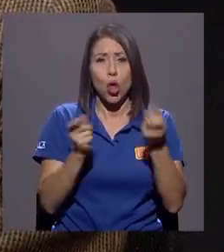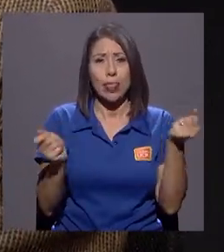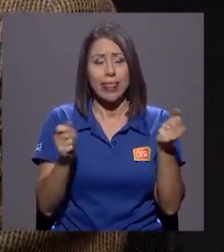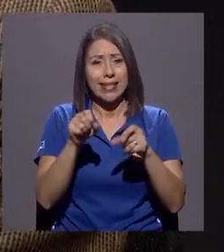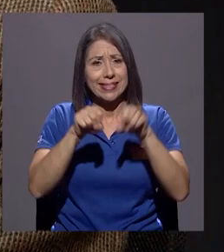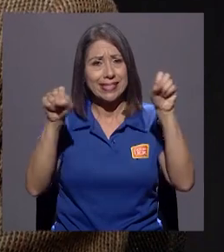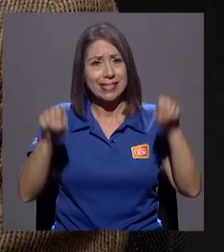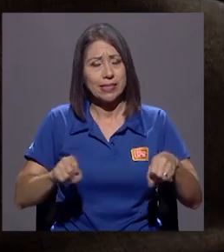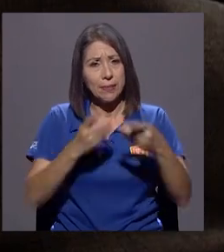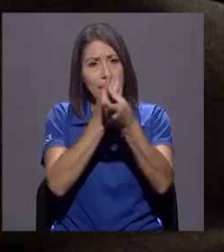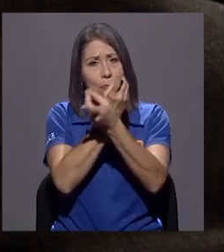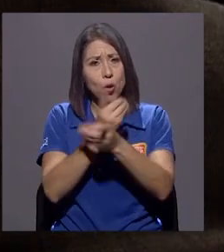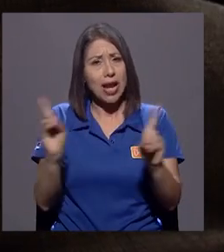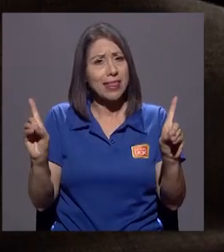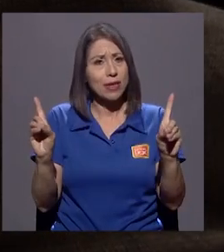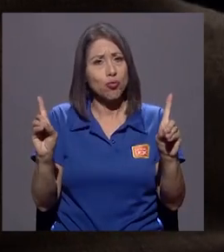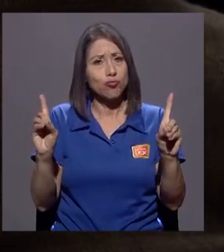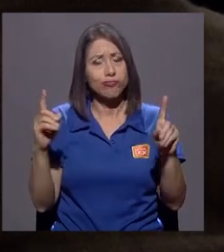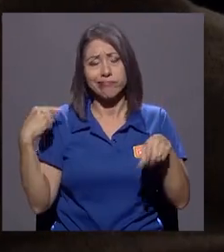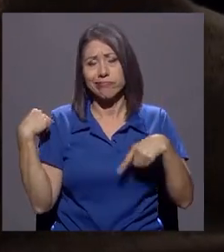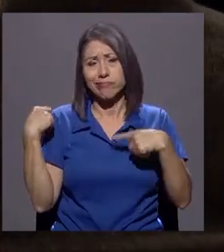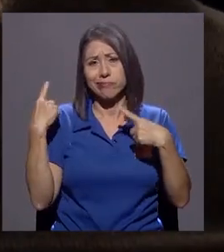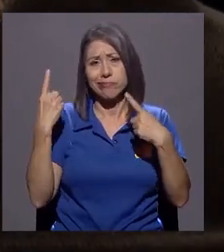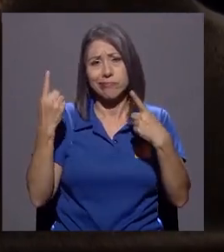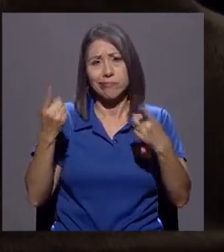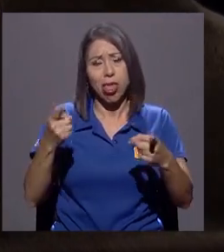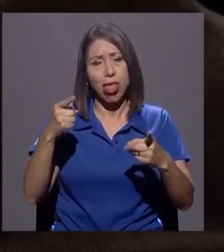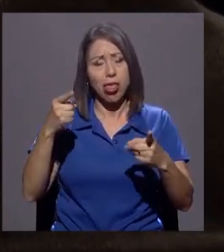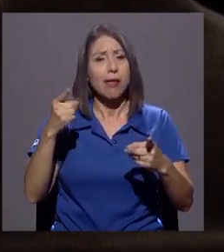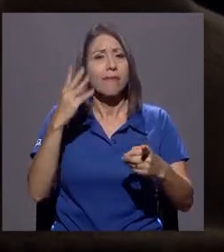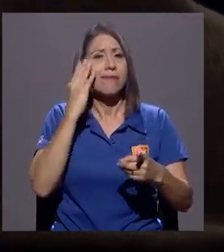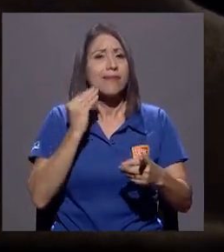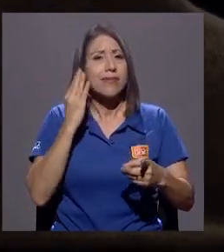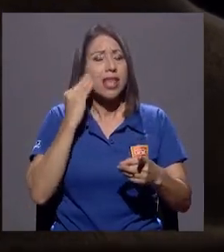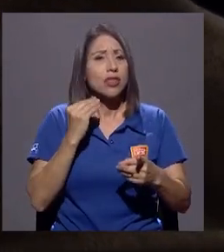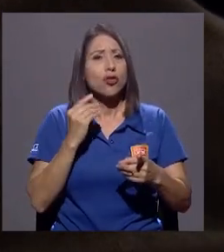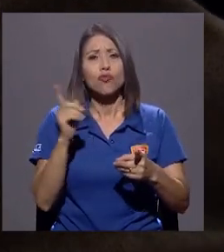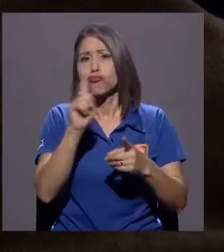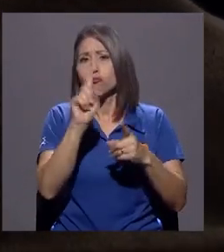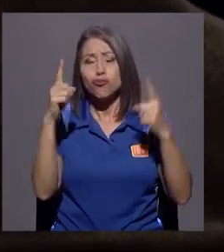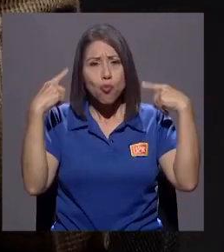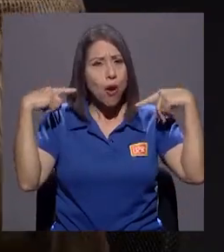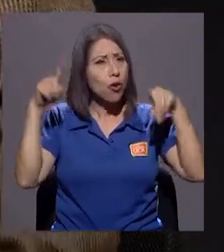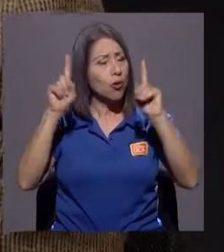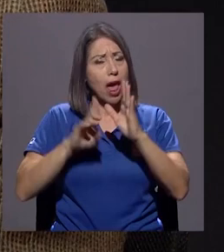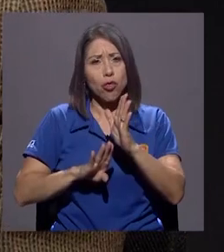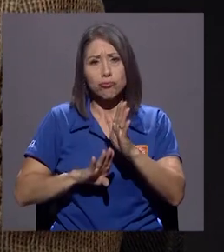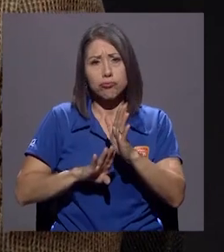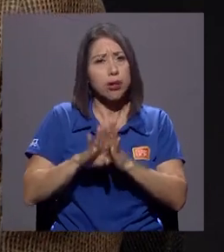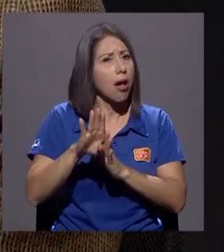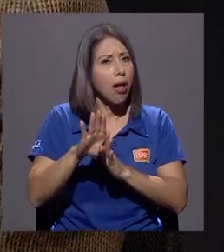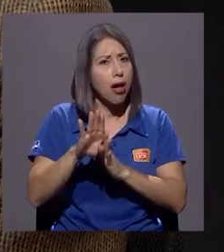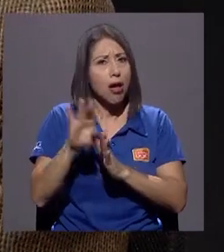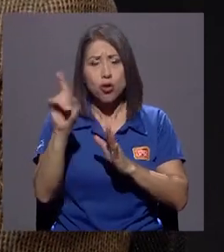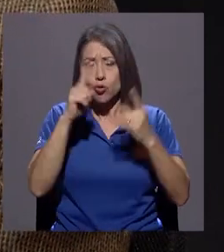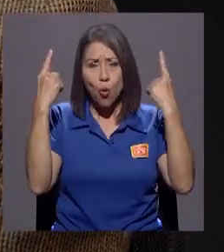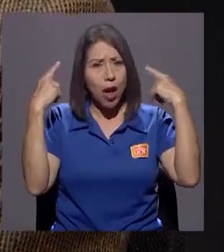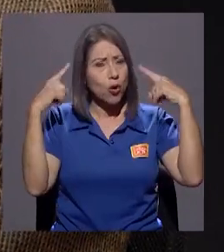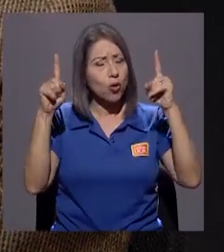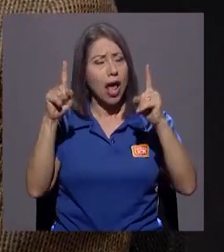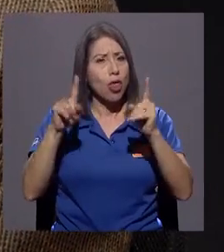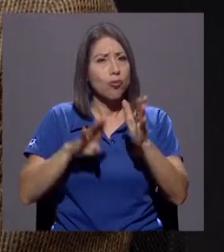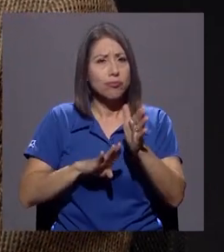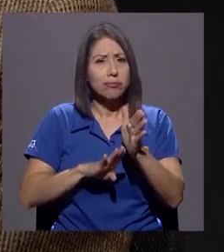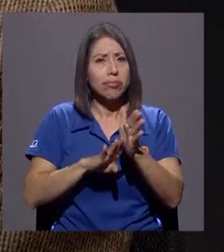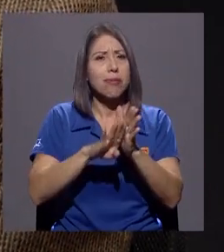viviendo que no ha logrado avanzar mayor cosa que no ha logrado superarse y que más bien pareciera